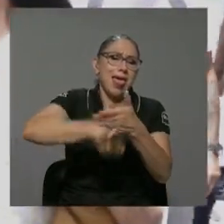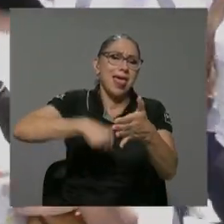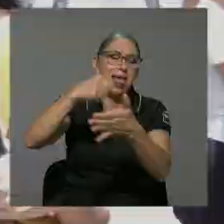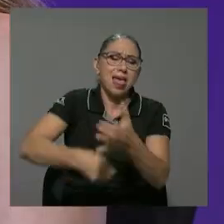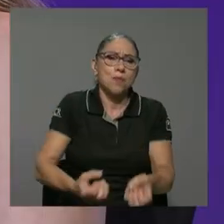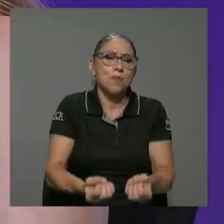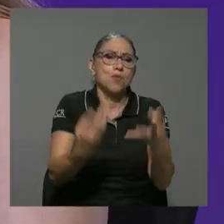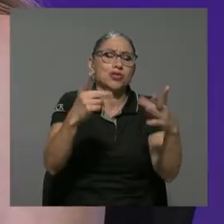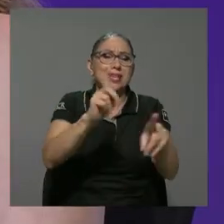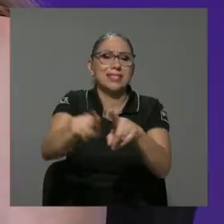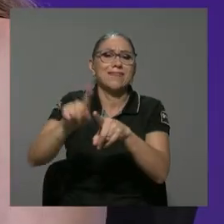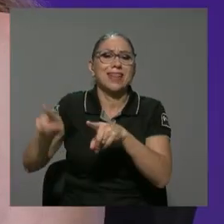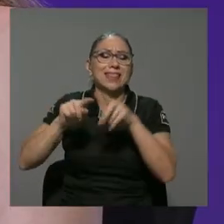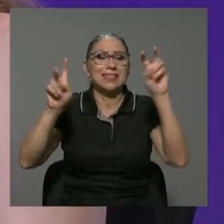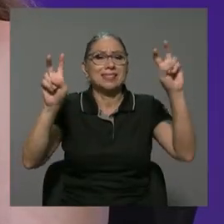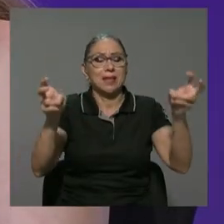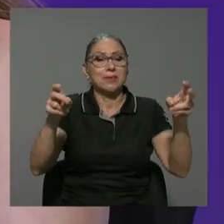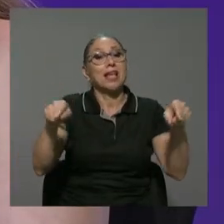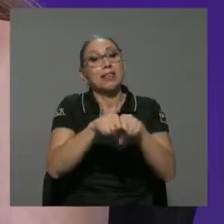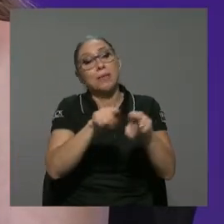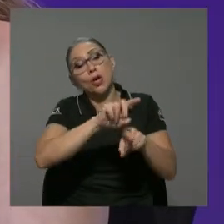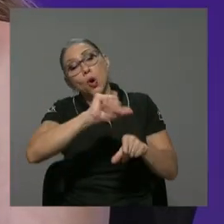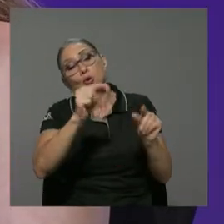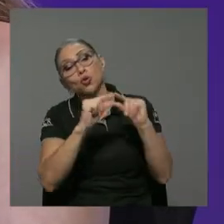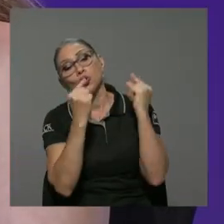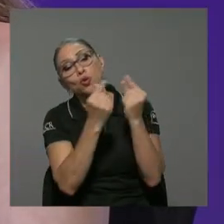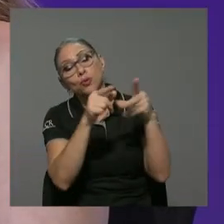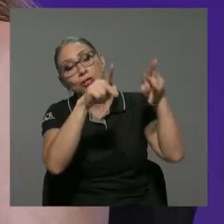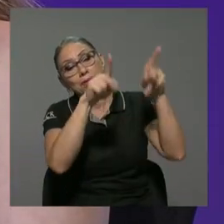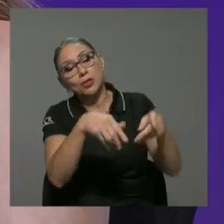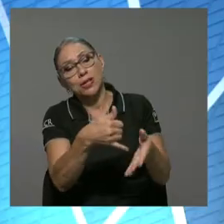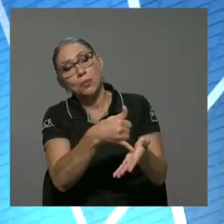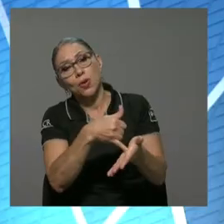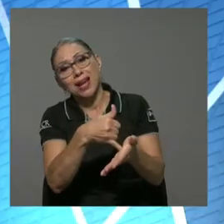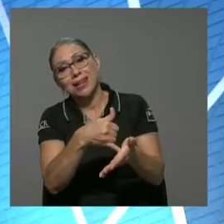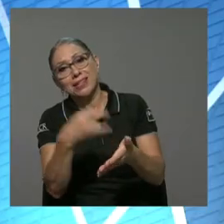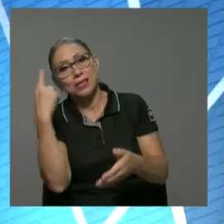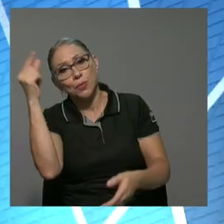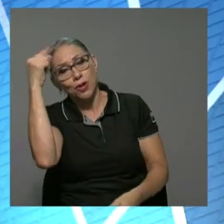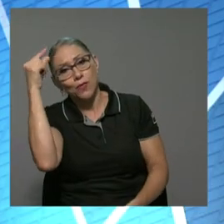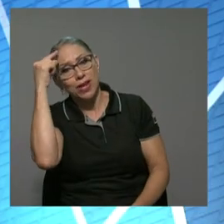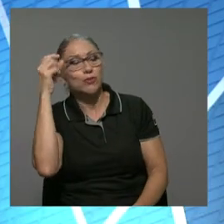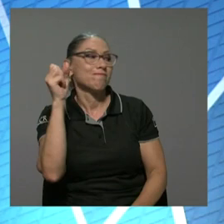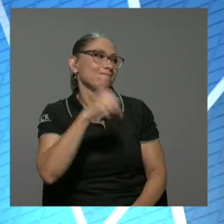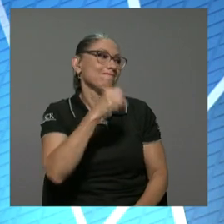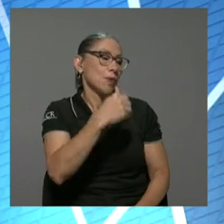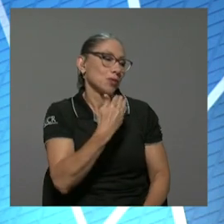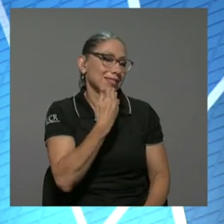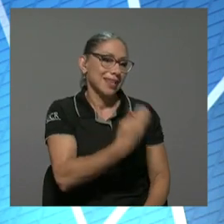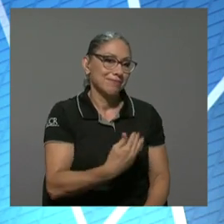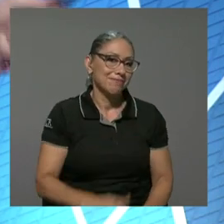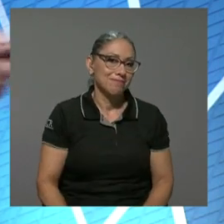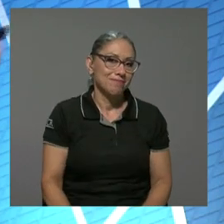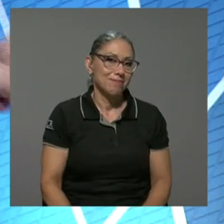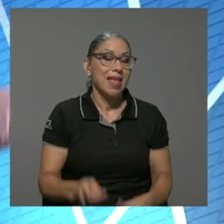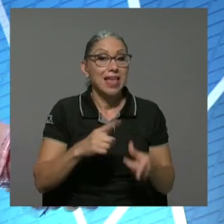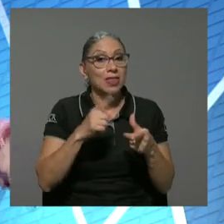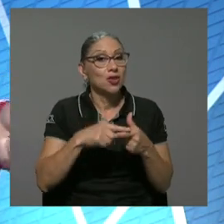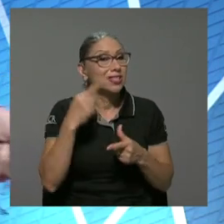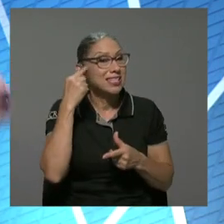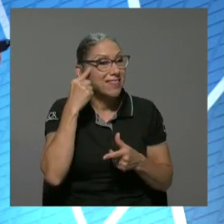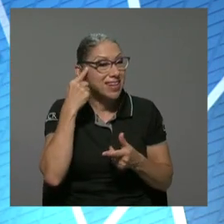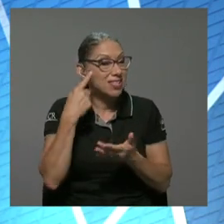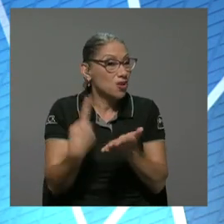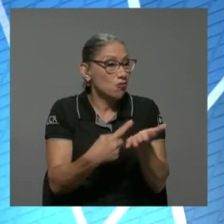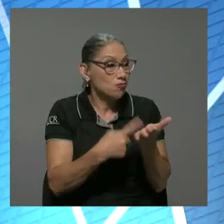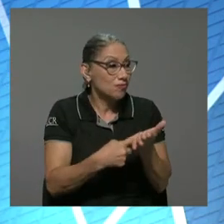sectores que también han sido vulnerabilizados por el gobierno. Totalmente, bueno, muchísimas gracias. Yo creo que la reflexión un poco de fondo es que es una discusión